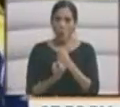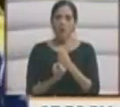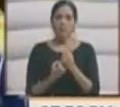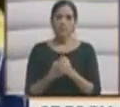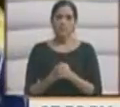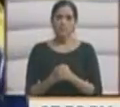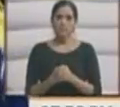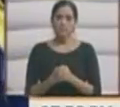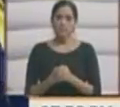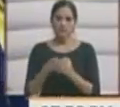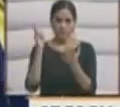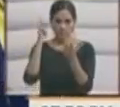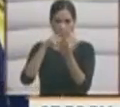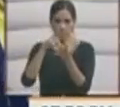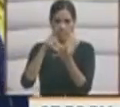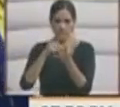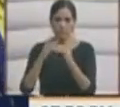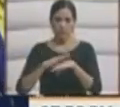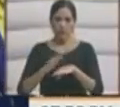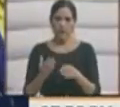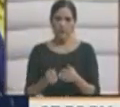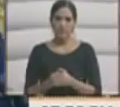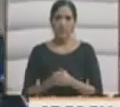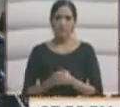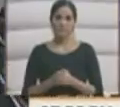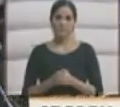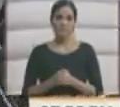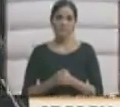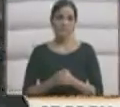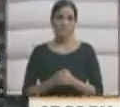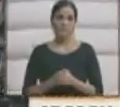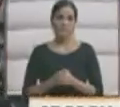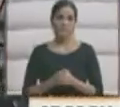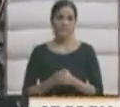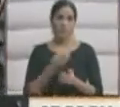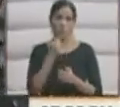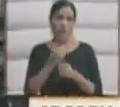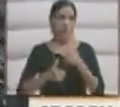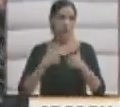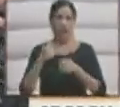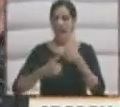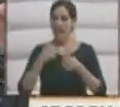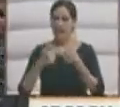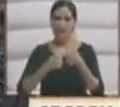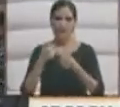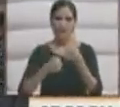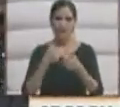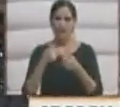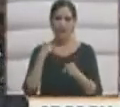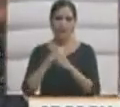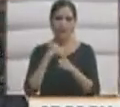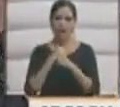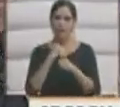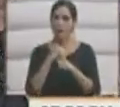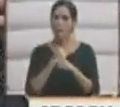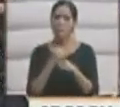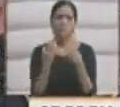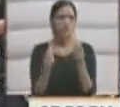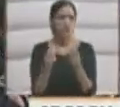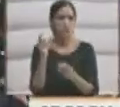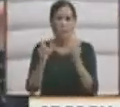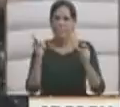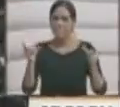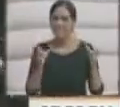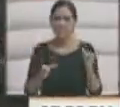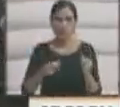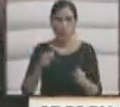a las puertas allá porque se fue lente. Nos están escribiendo a partir de estos trabajos desde muchísimas partes del